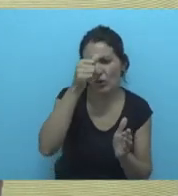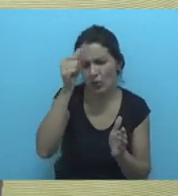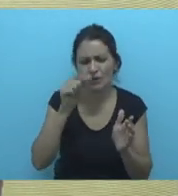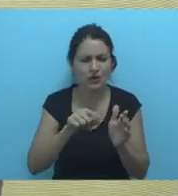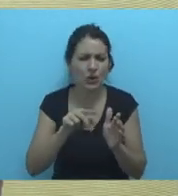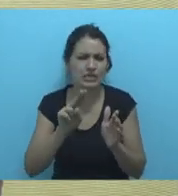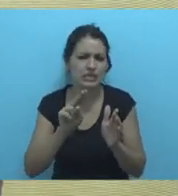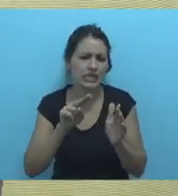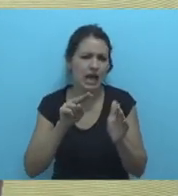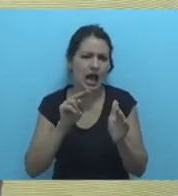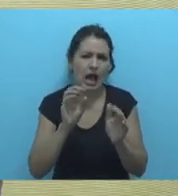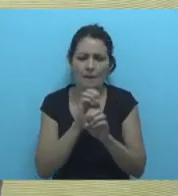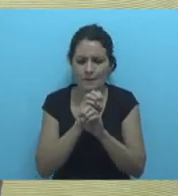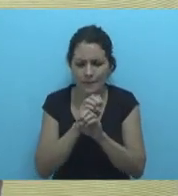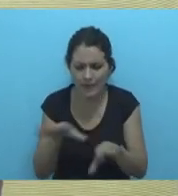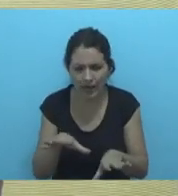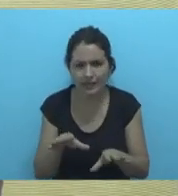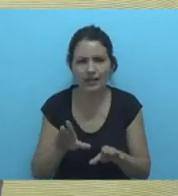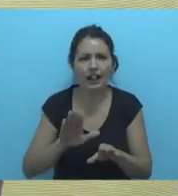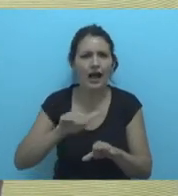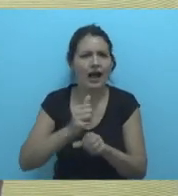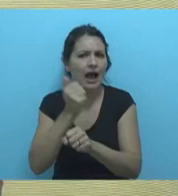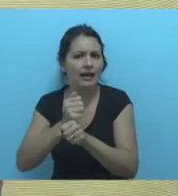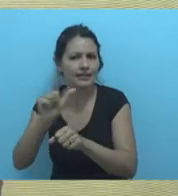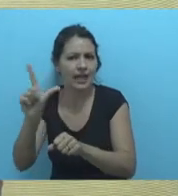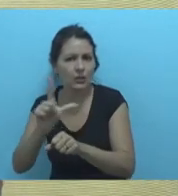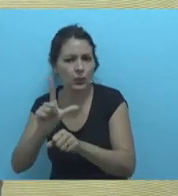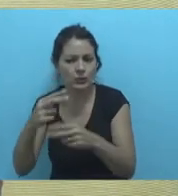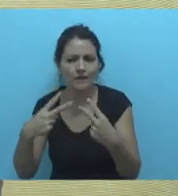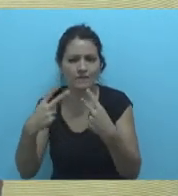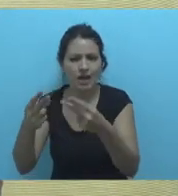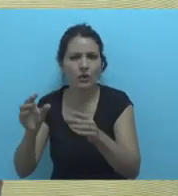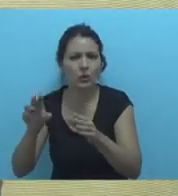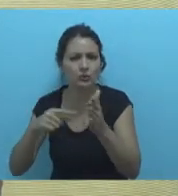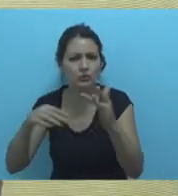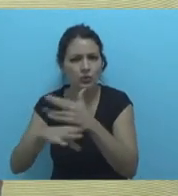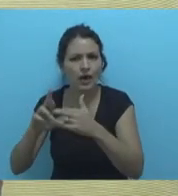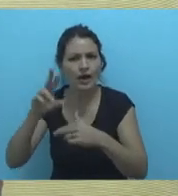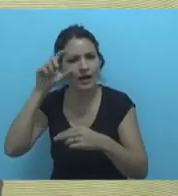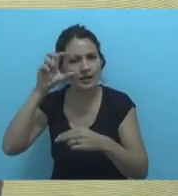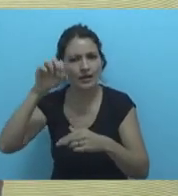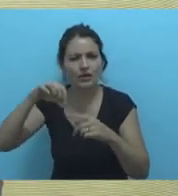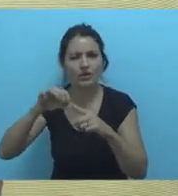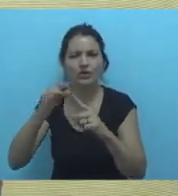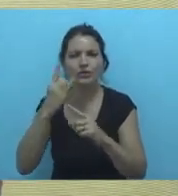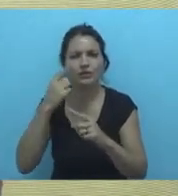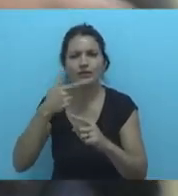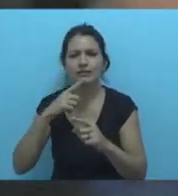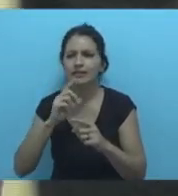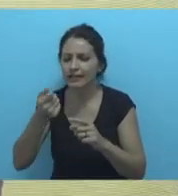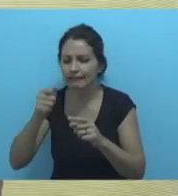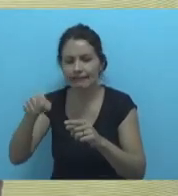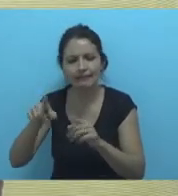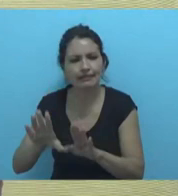de que cuando asistió a la guardia del hospital de la ciudad de Reconquista, en el triage no tuviese prioridad porque había heridos de